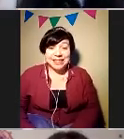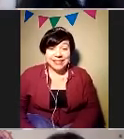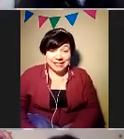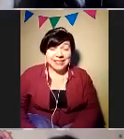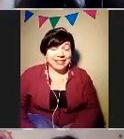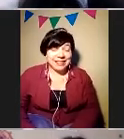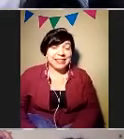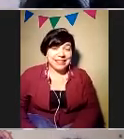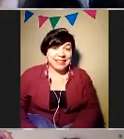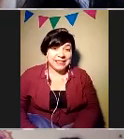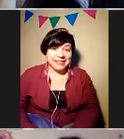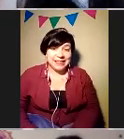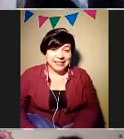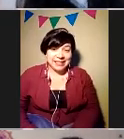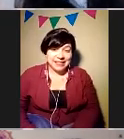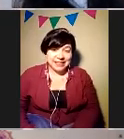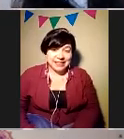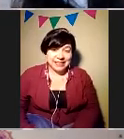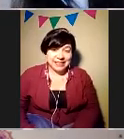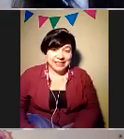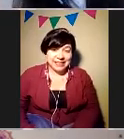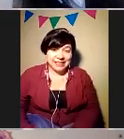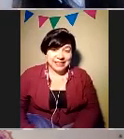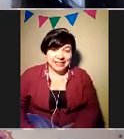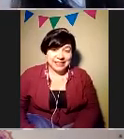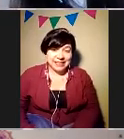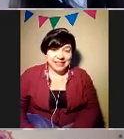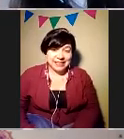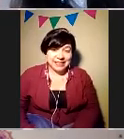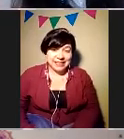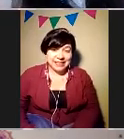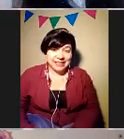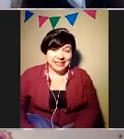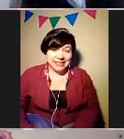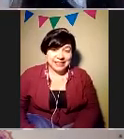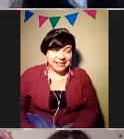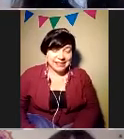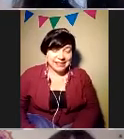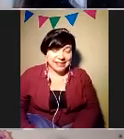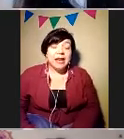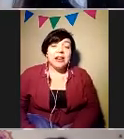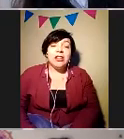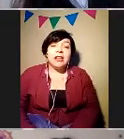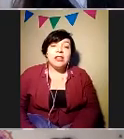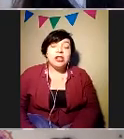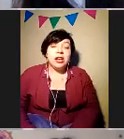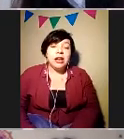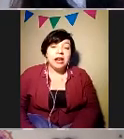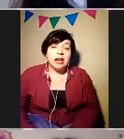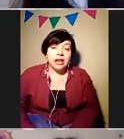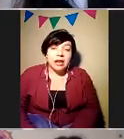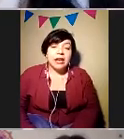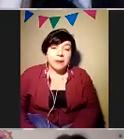ropa. En el que vivo bien. 50. Sí. Igual es entretenido el poder ir. Sí, de